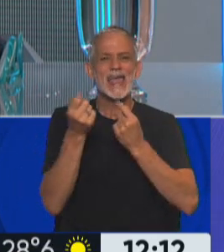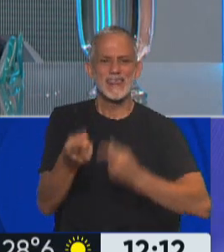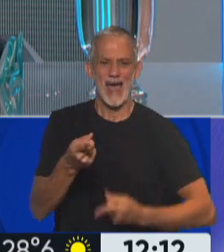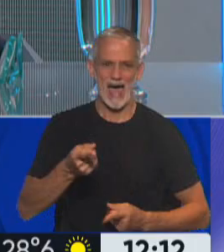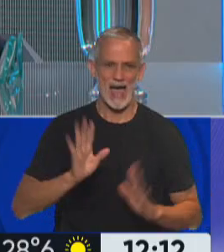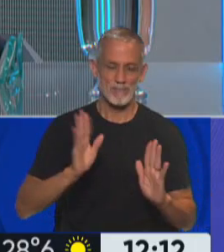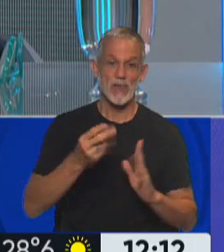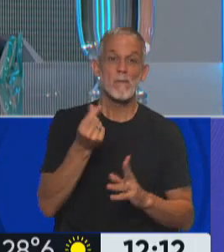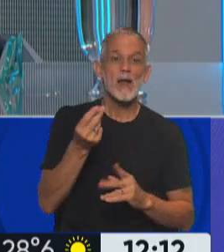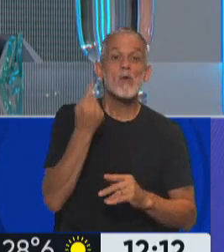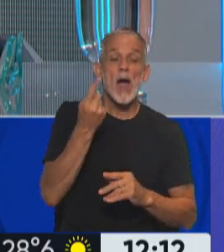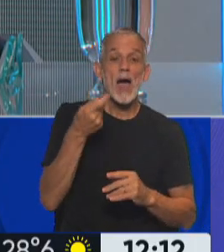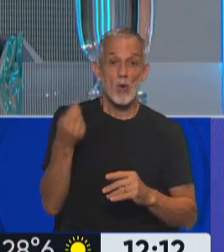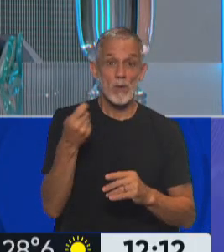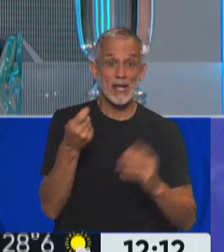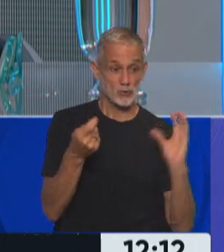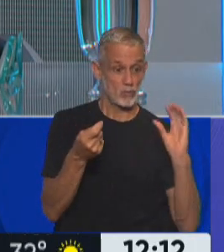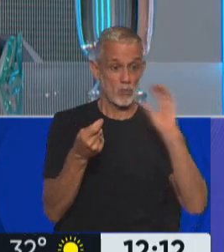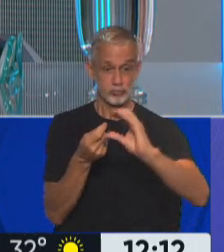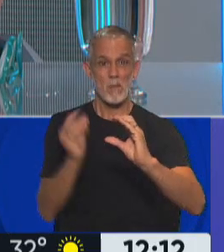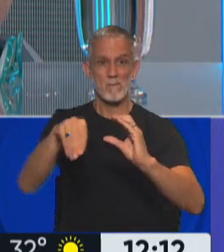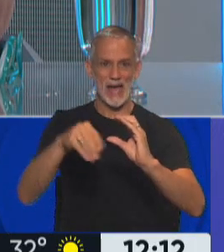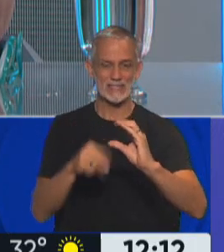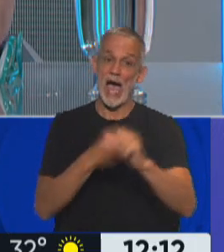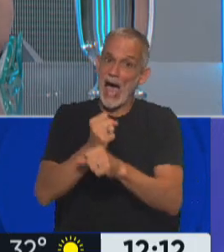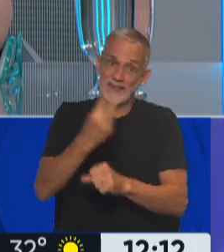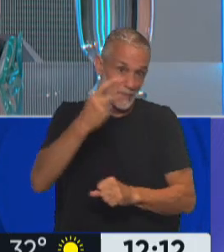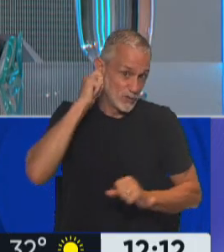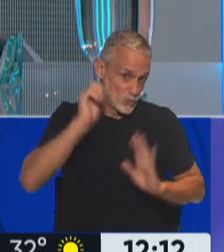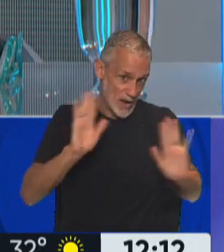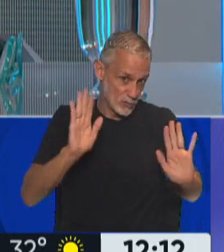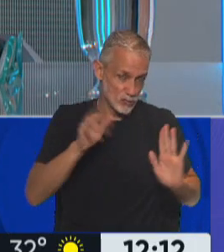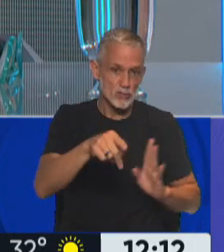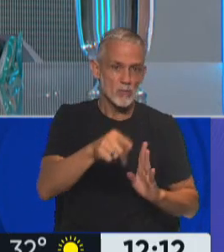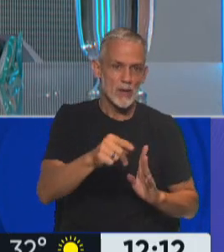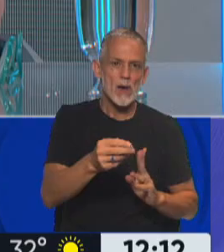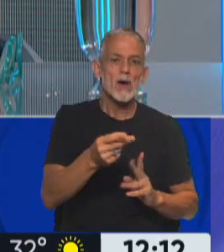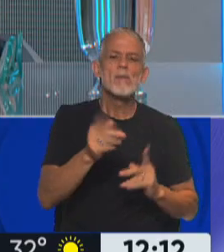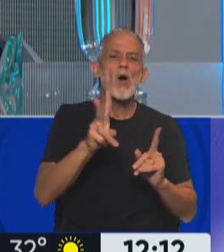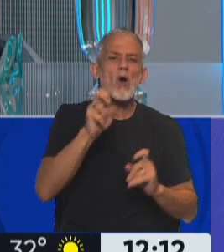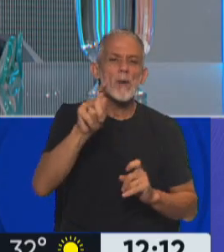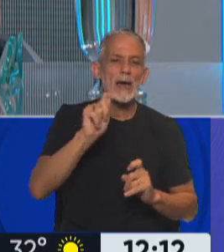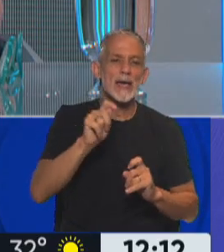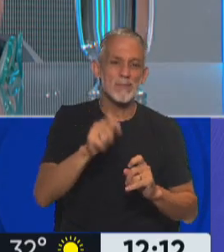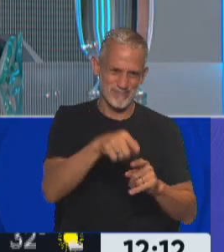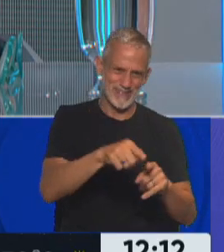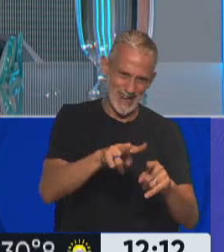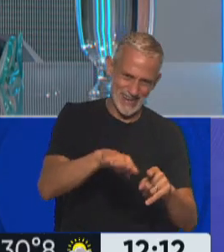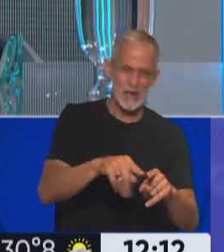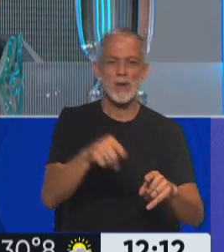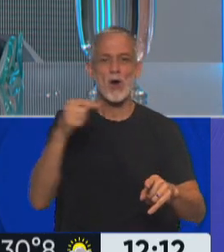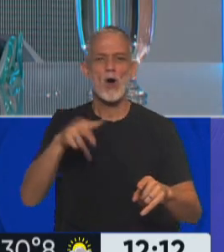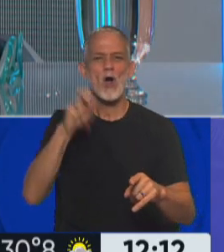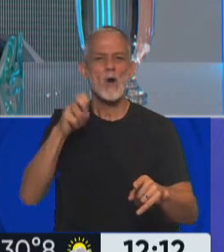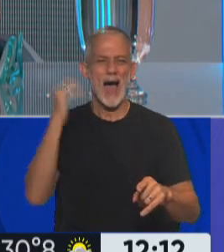el valor de una jubilación mensual hasta que cumpla 21 años para que lo pueda percibir la persona que quede a su cuidado, que